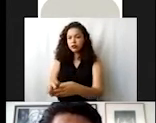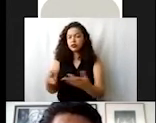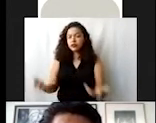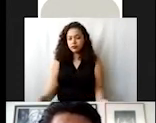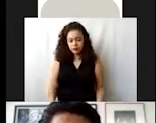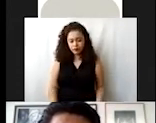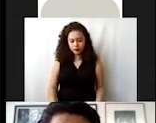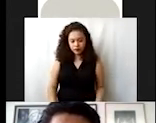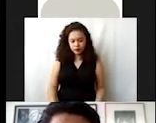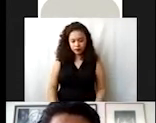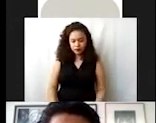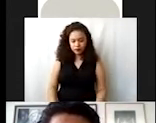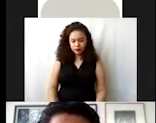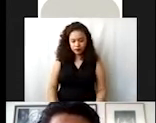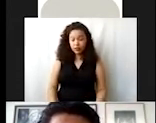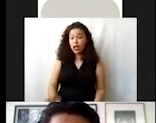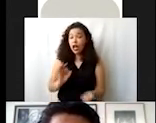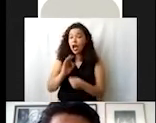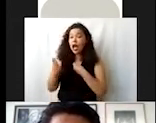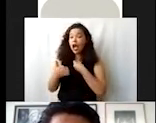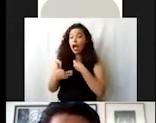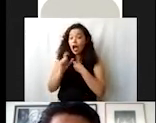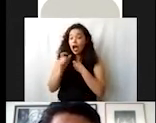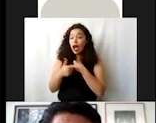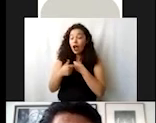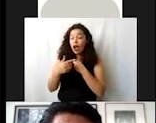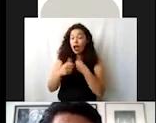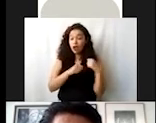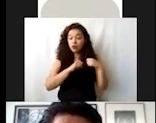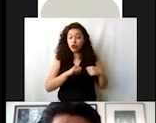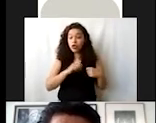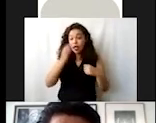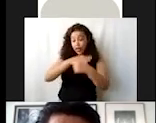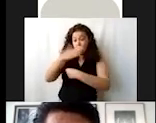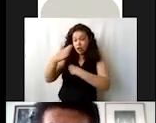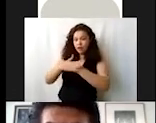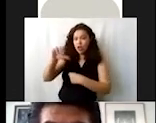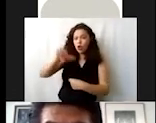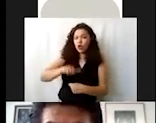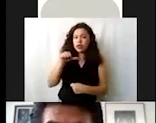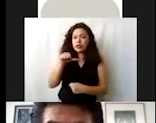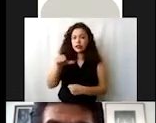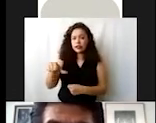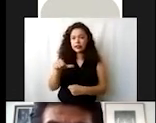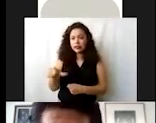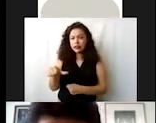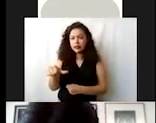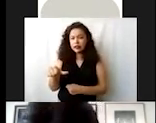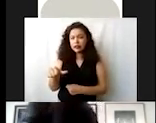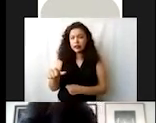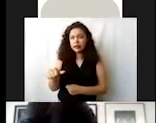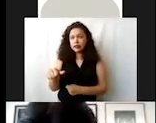cualquier notificación que te haga la autoridad, vamos a pensar que hoy, 16